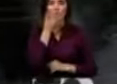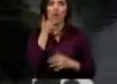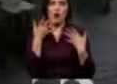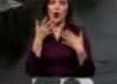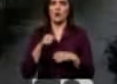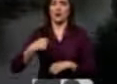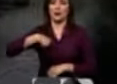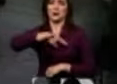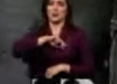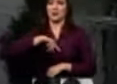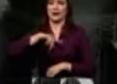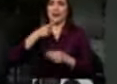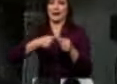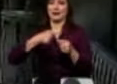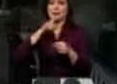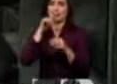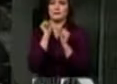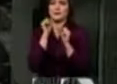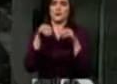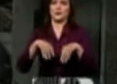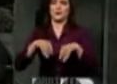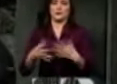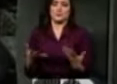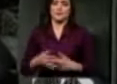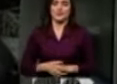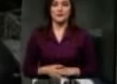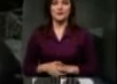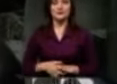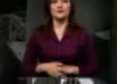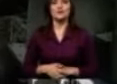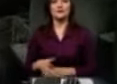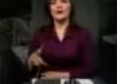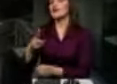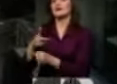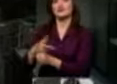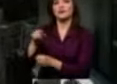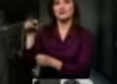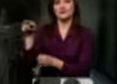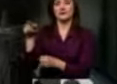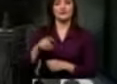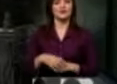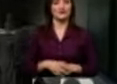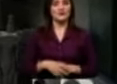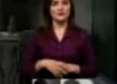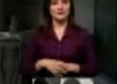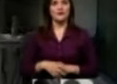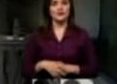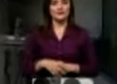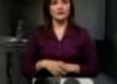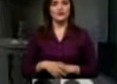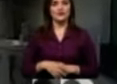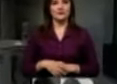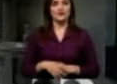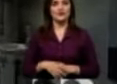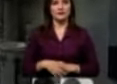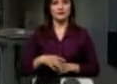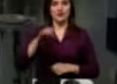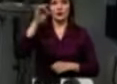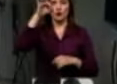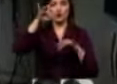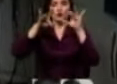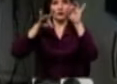Así es, la temperatura frío está y lluvia. Mucho más agradable. Inclusive las cámaras ahí del ECU vemos que tienen ciertas gotas de la intensa lluvia que